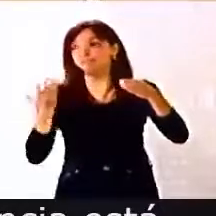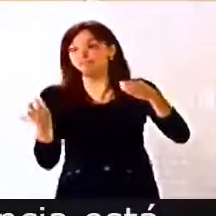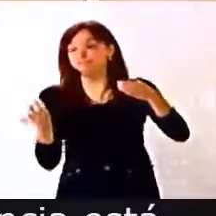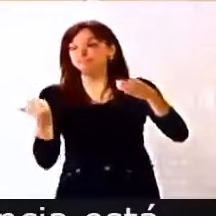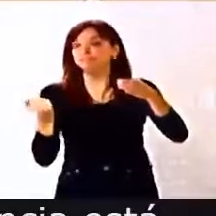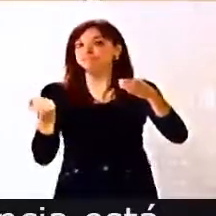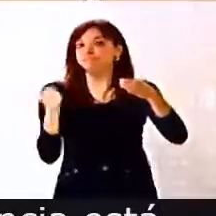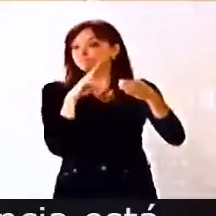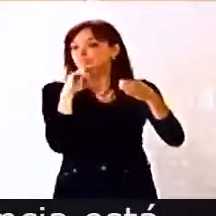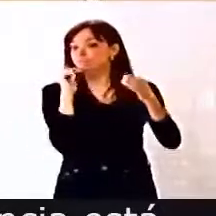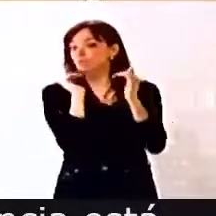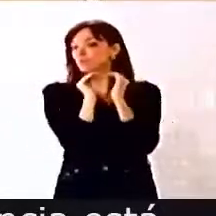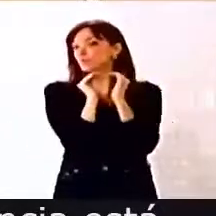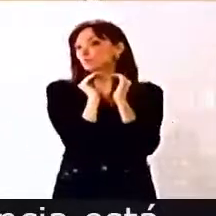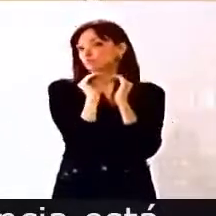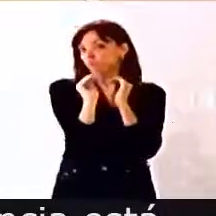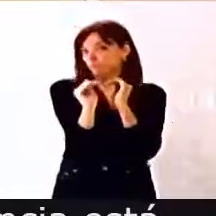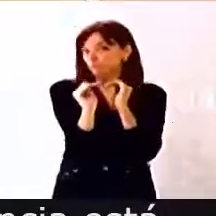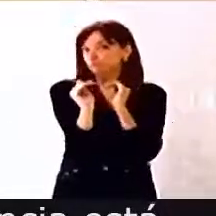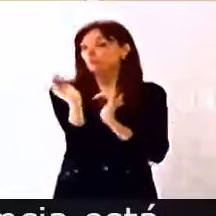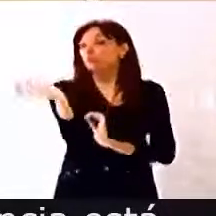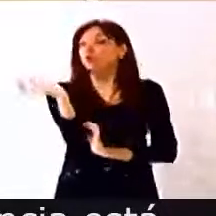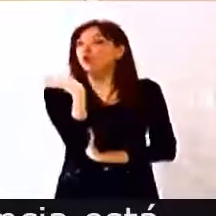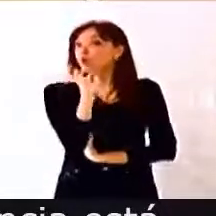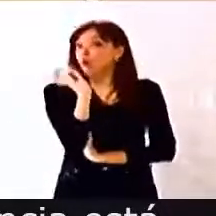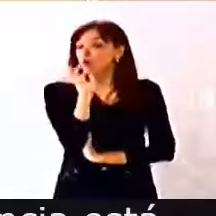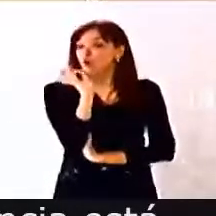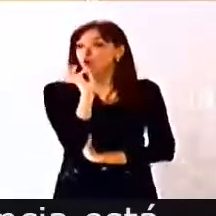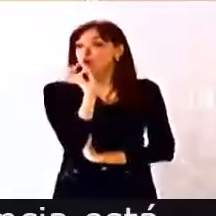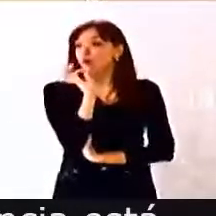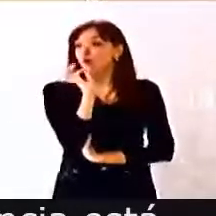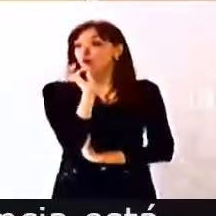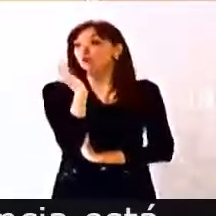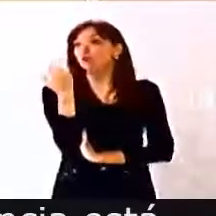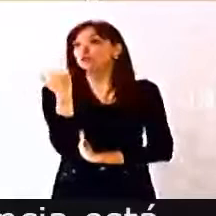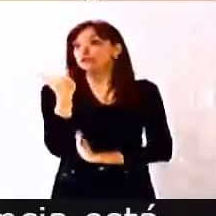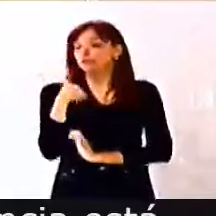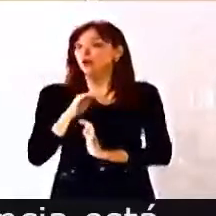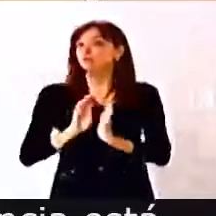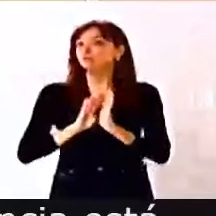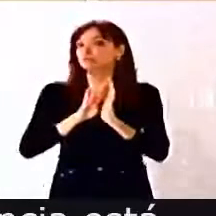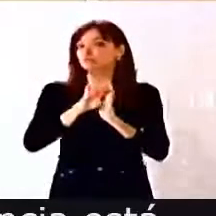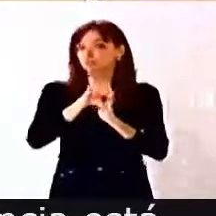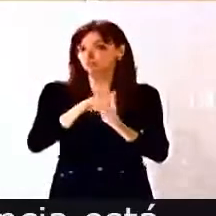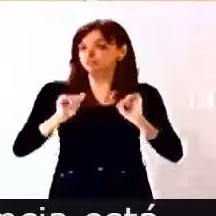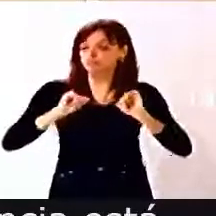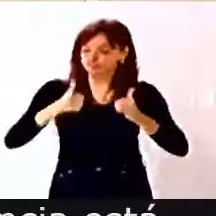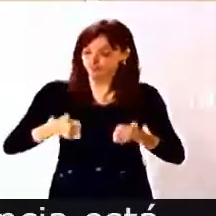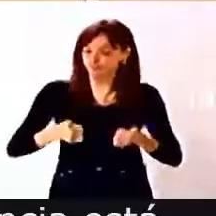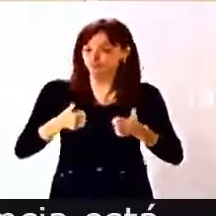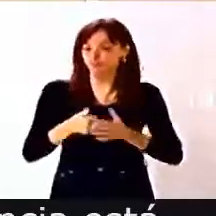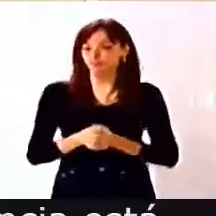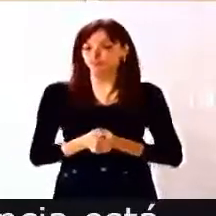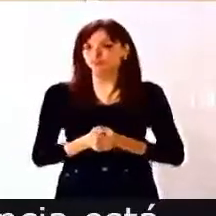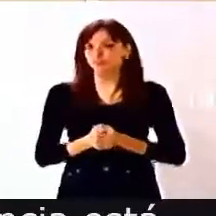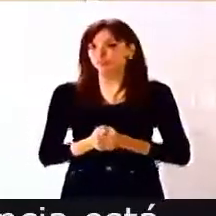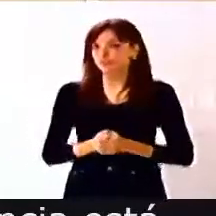o en estabilización o está tendiendo a su reducción.